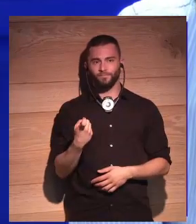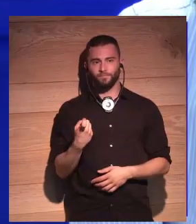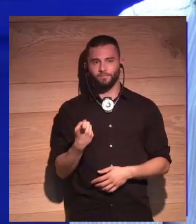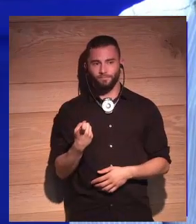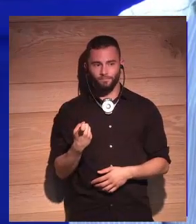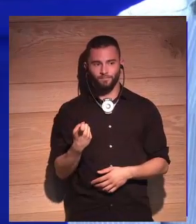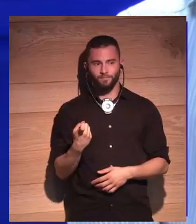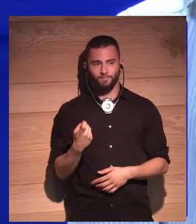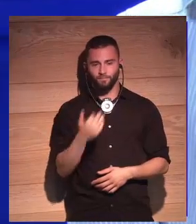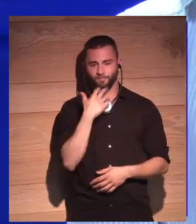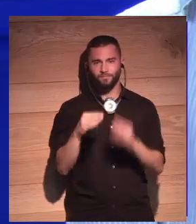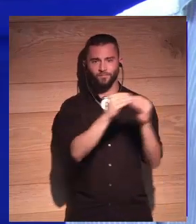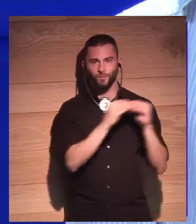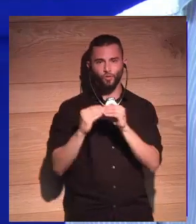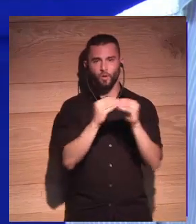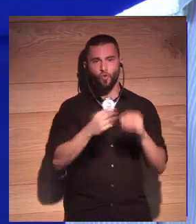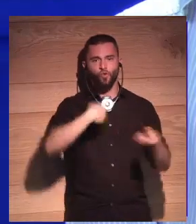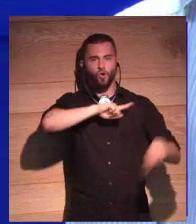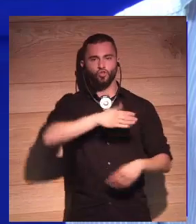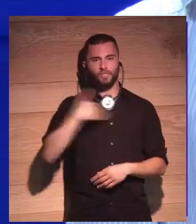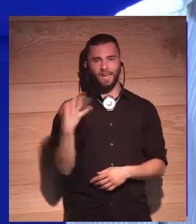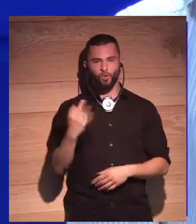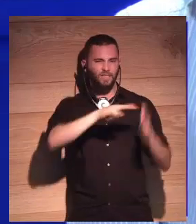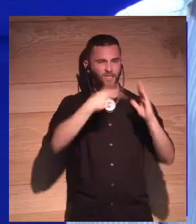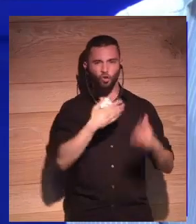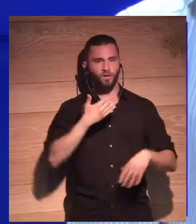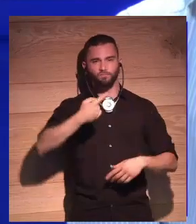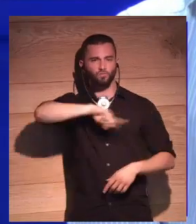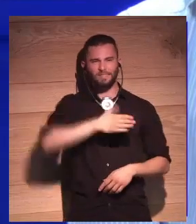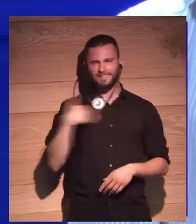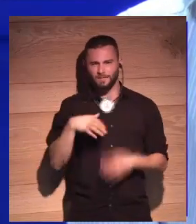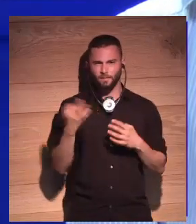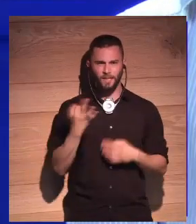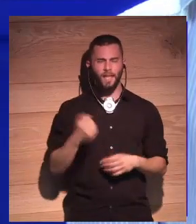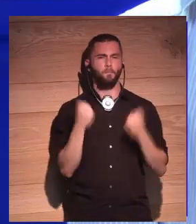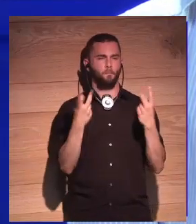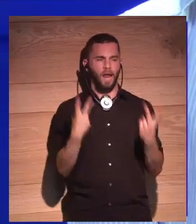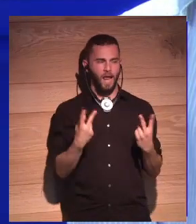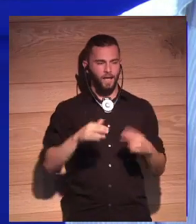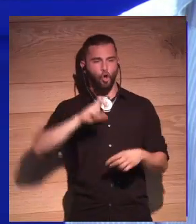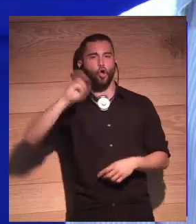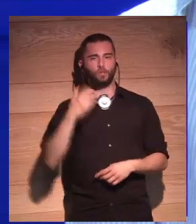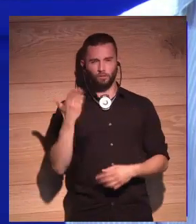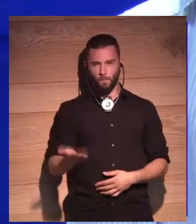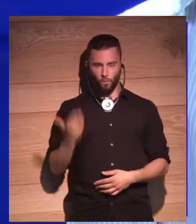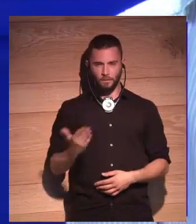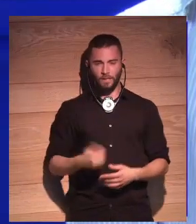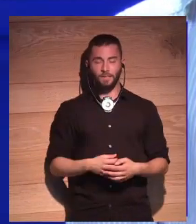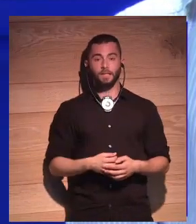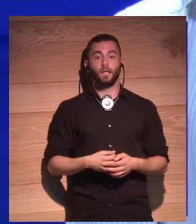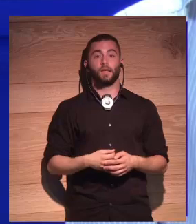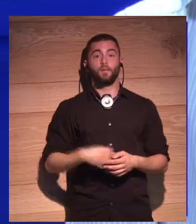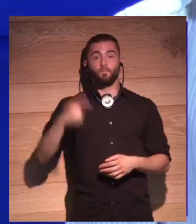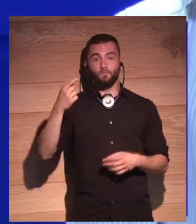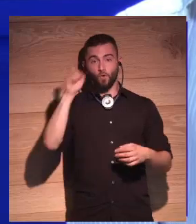puesta en común de qué es lo que queremos hacer con la tecnología y para qué. Pero luego hay algo fundamental, tenemos que formar a